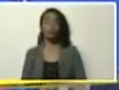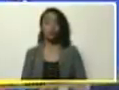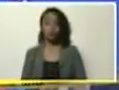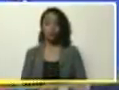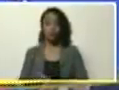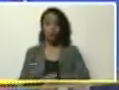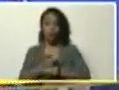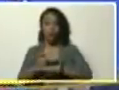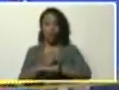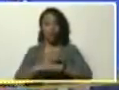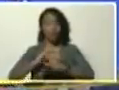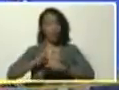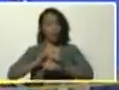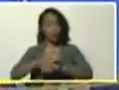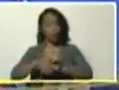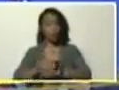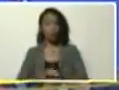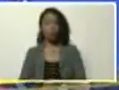Gobernador Héctor Rodríguez,